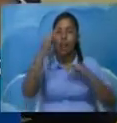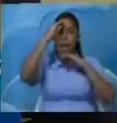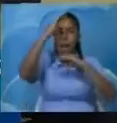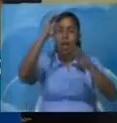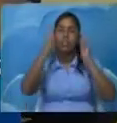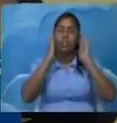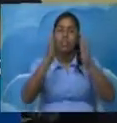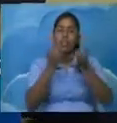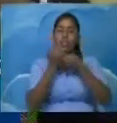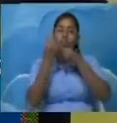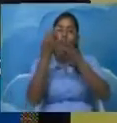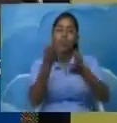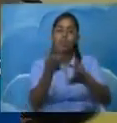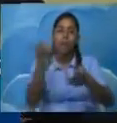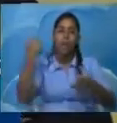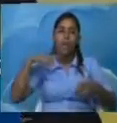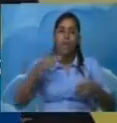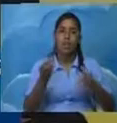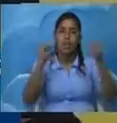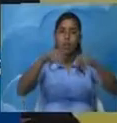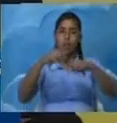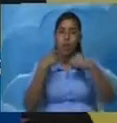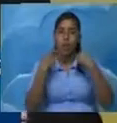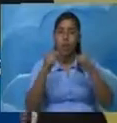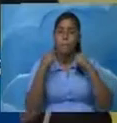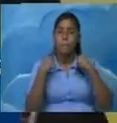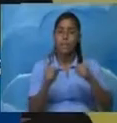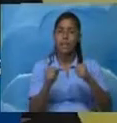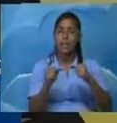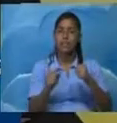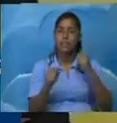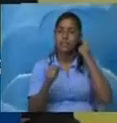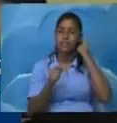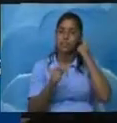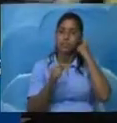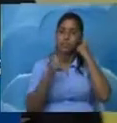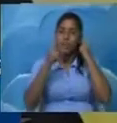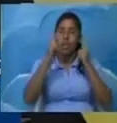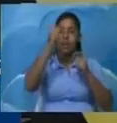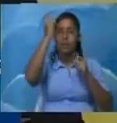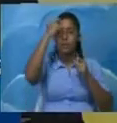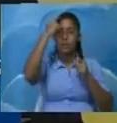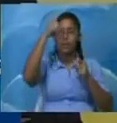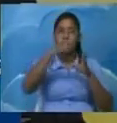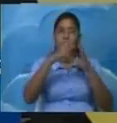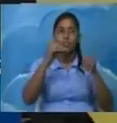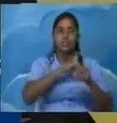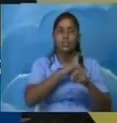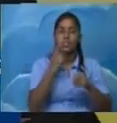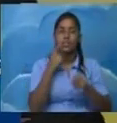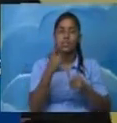el consejo, hay que ponerlo en práctica. Mire, el presidente